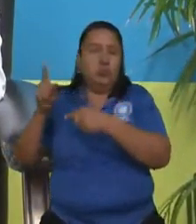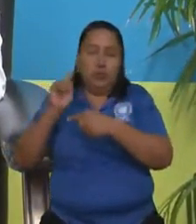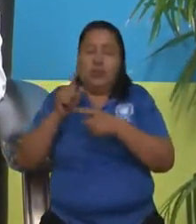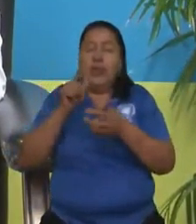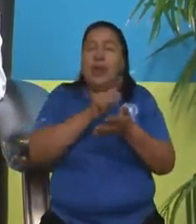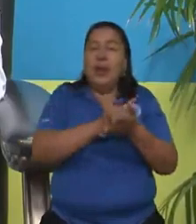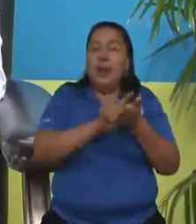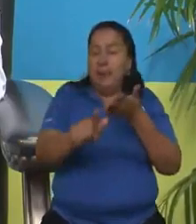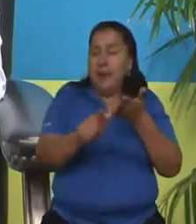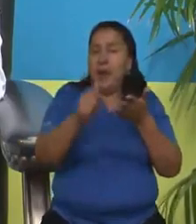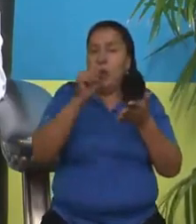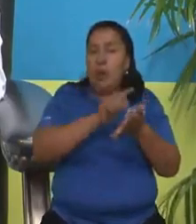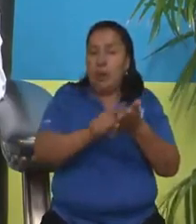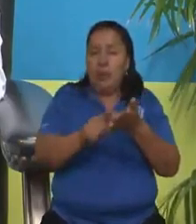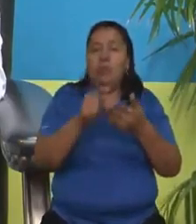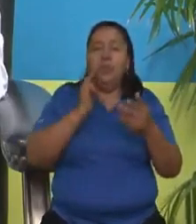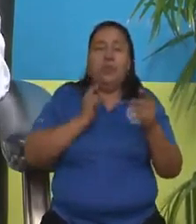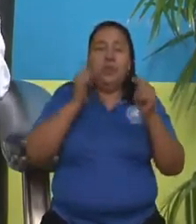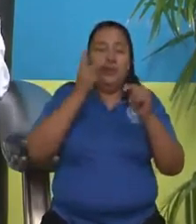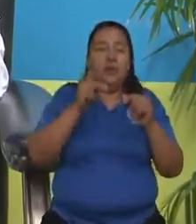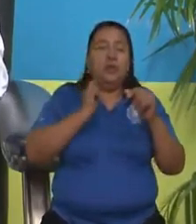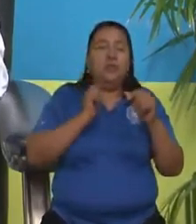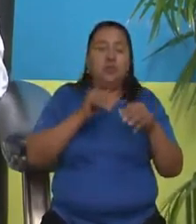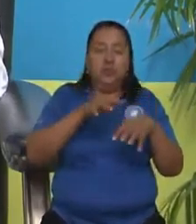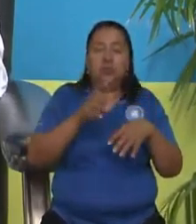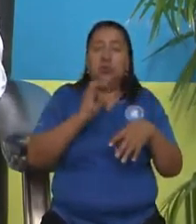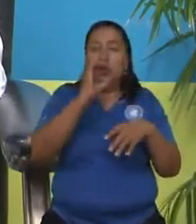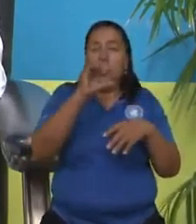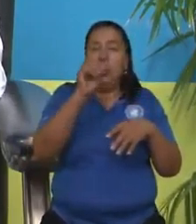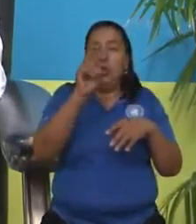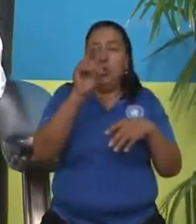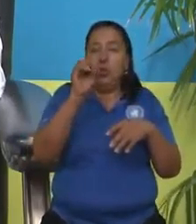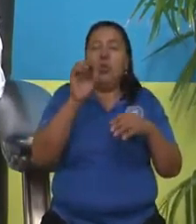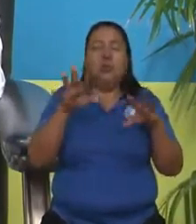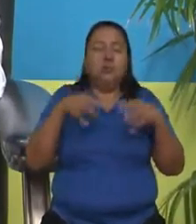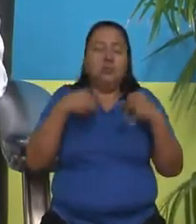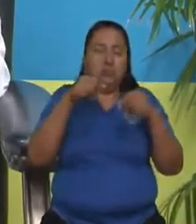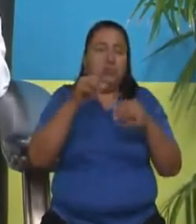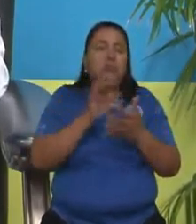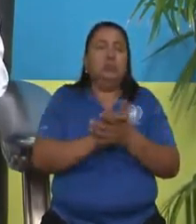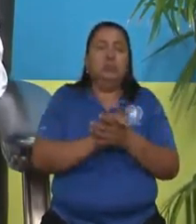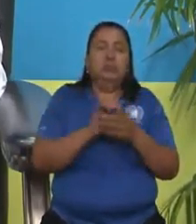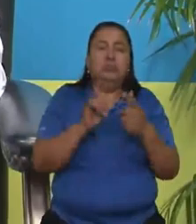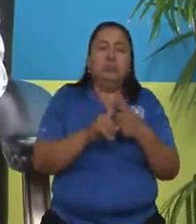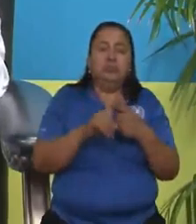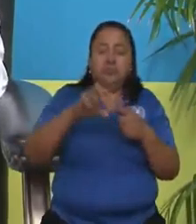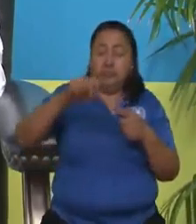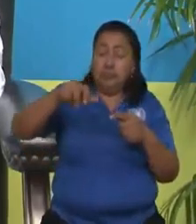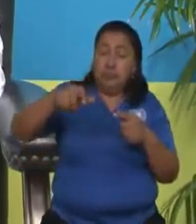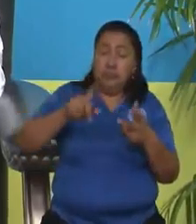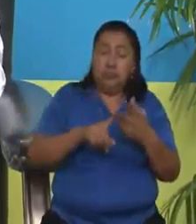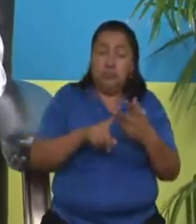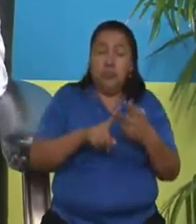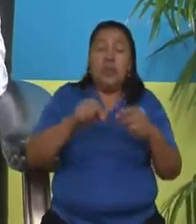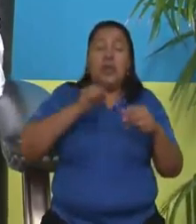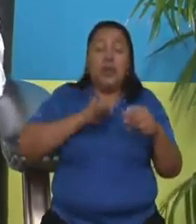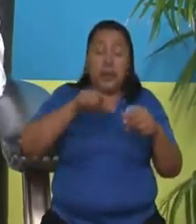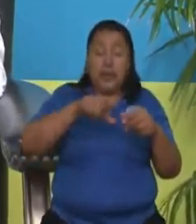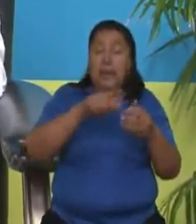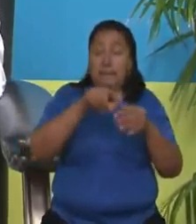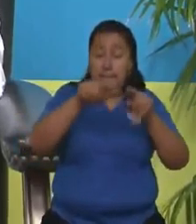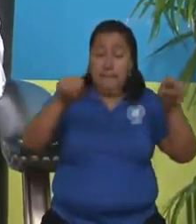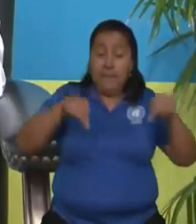centros recreativos, que también son piscinas grandes? Bueno, para comenzar, en la piscina en la casa, lo ideal pues es llenarla con agua